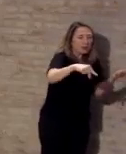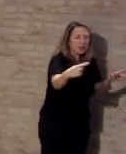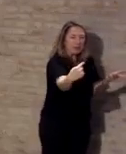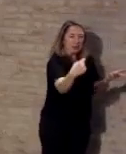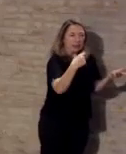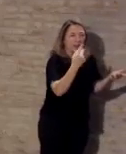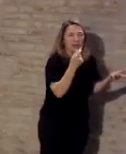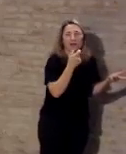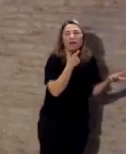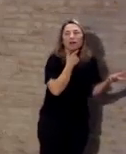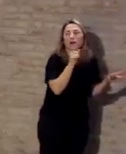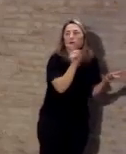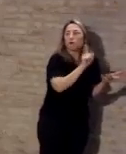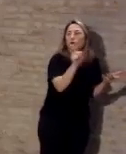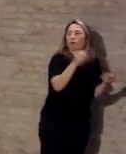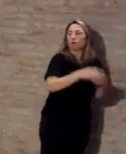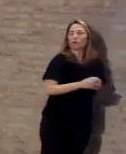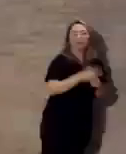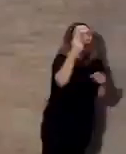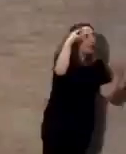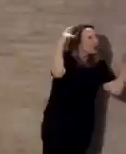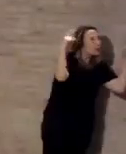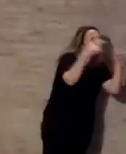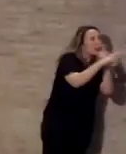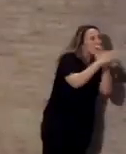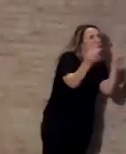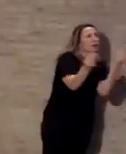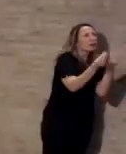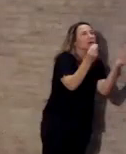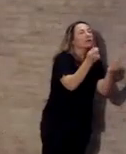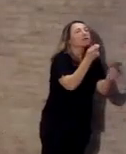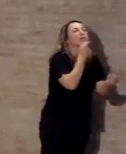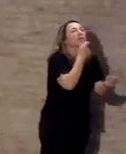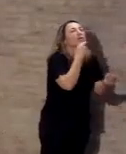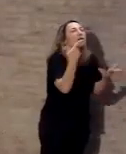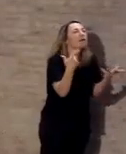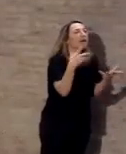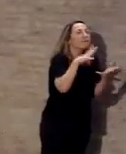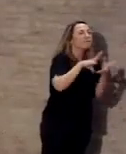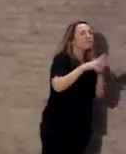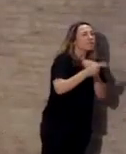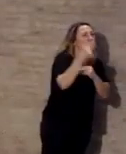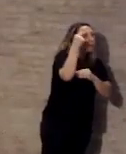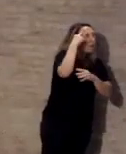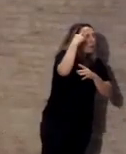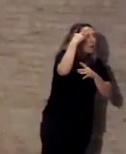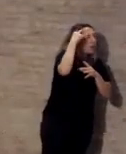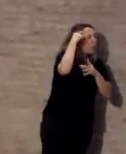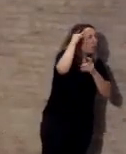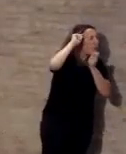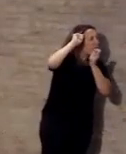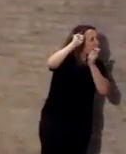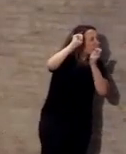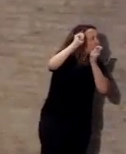ejemplo y de la psicológica que te pueden manipular